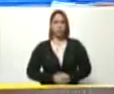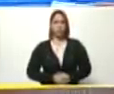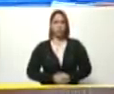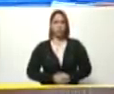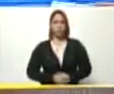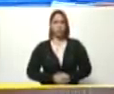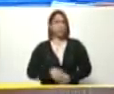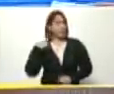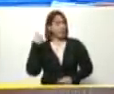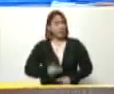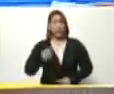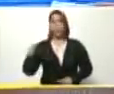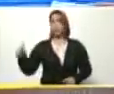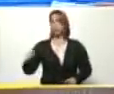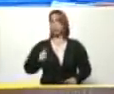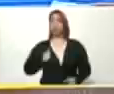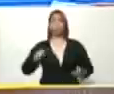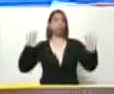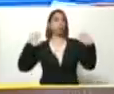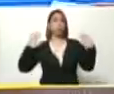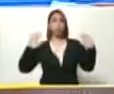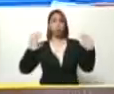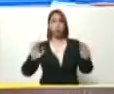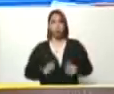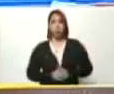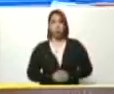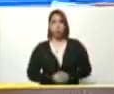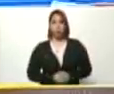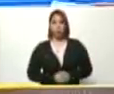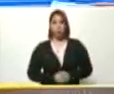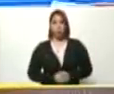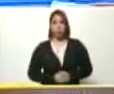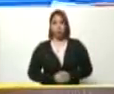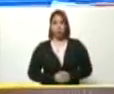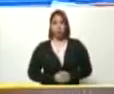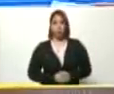lo que tenga que decidir, como lo tenga que decidir.